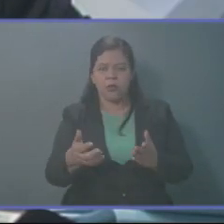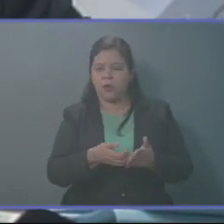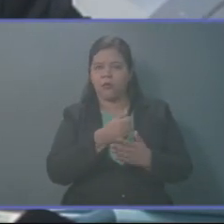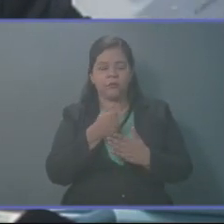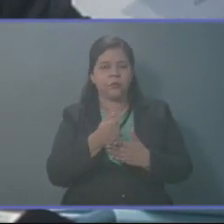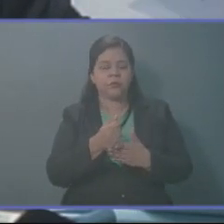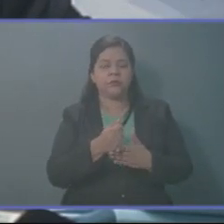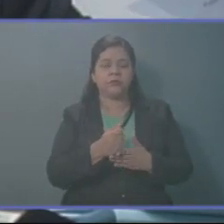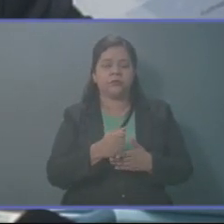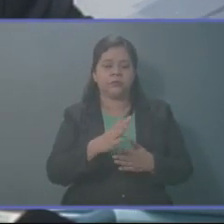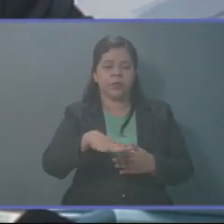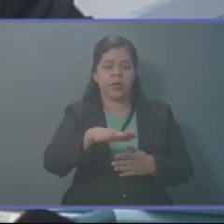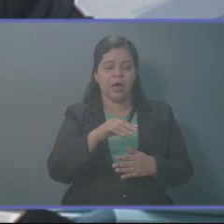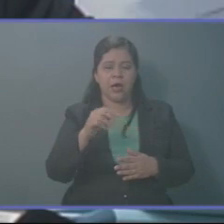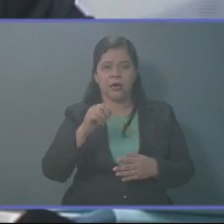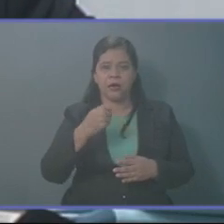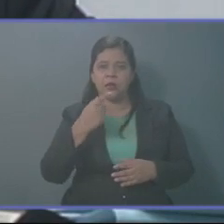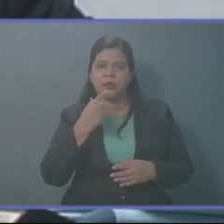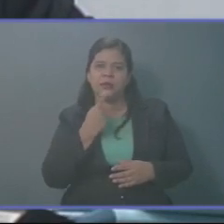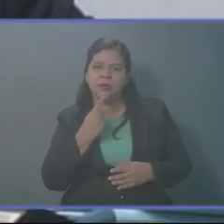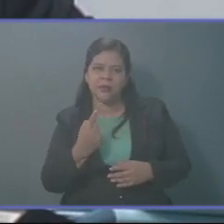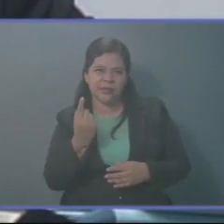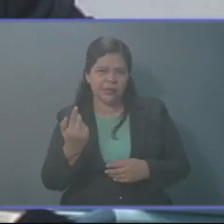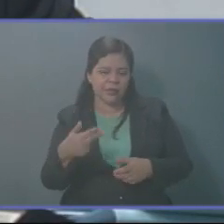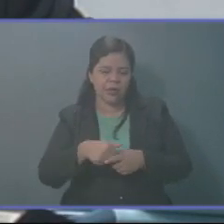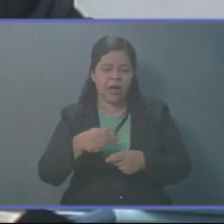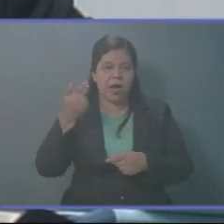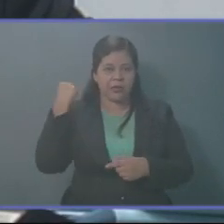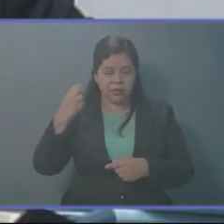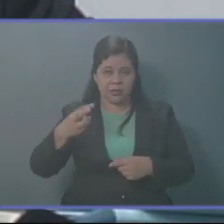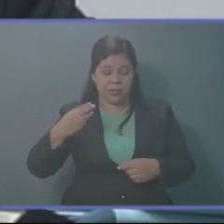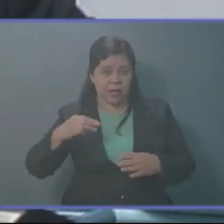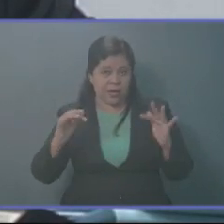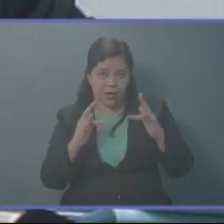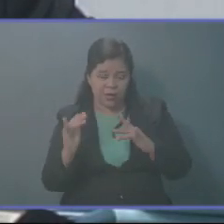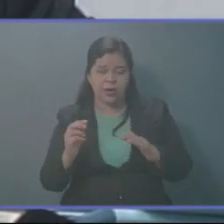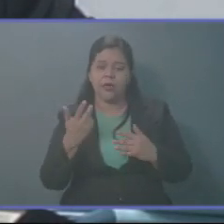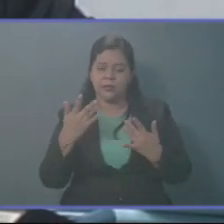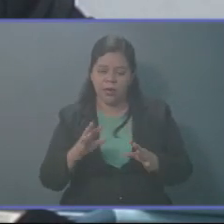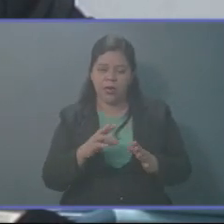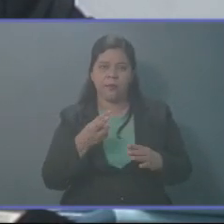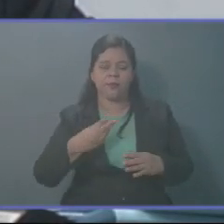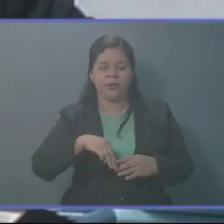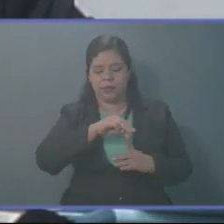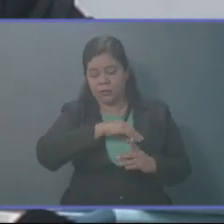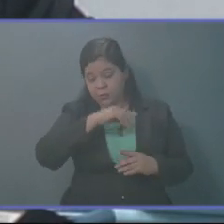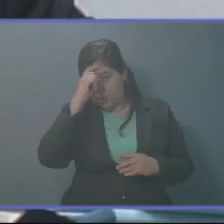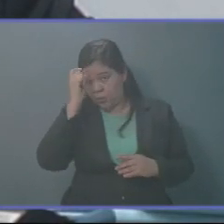veteranos, sino que lo saca directamente del Ministerio de Trabajo, que son